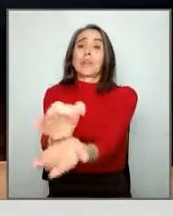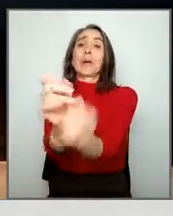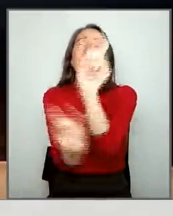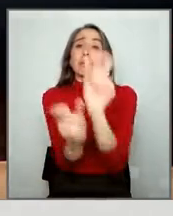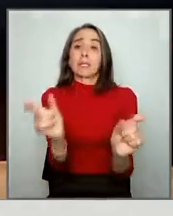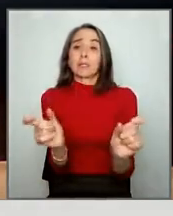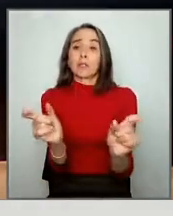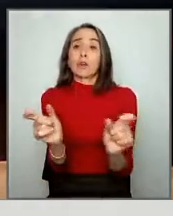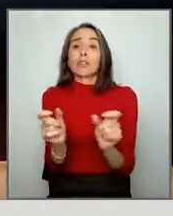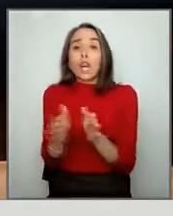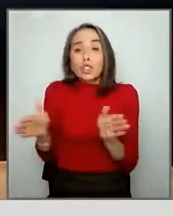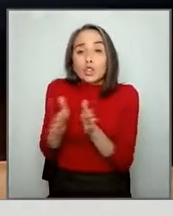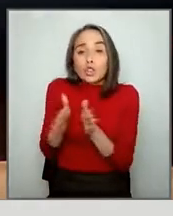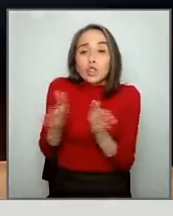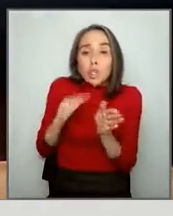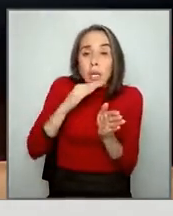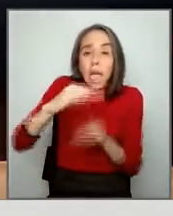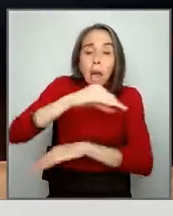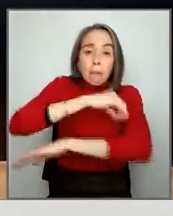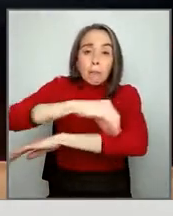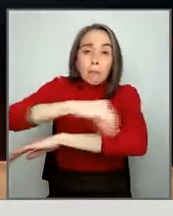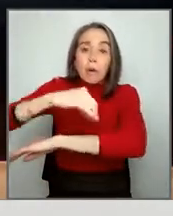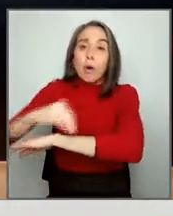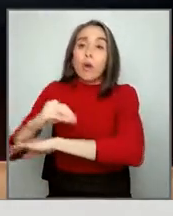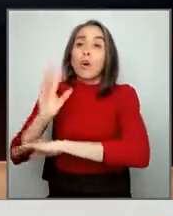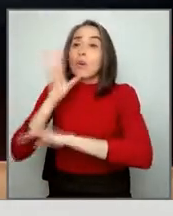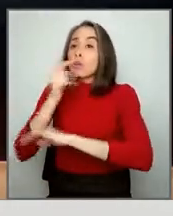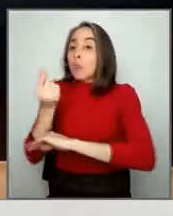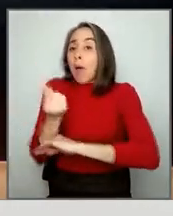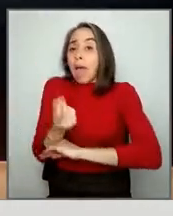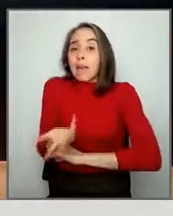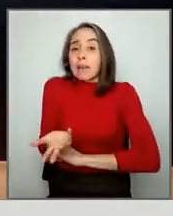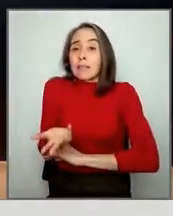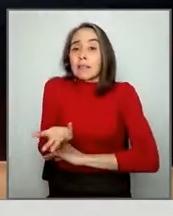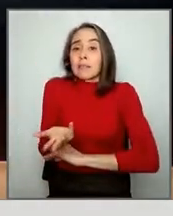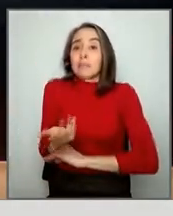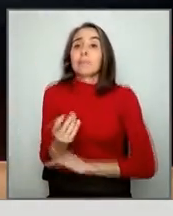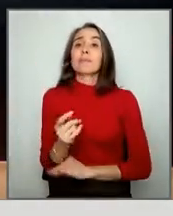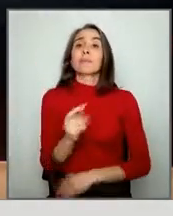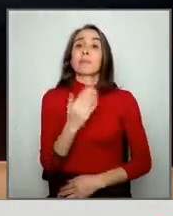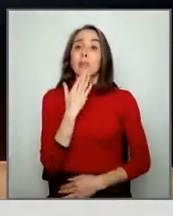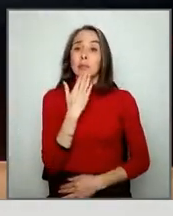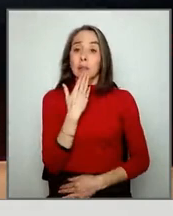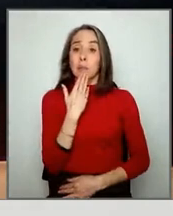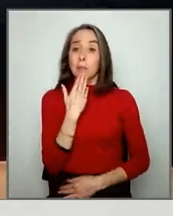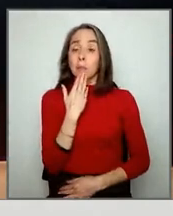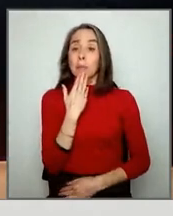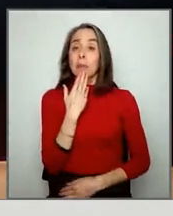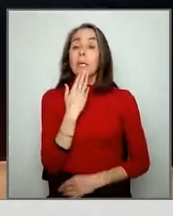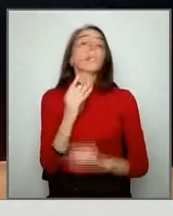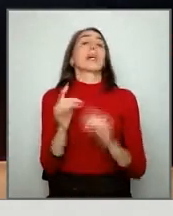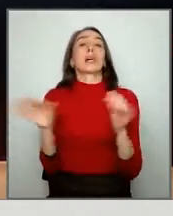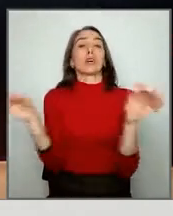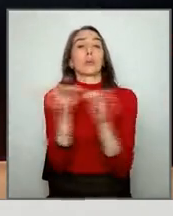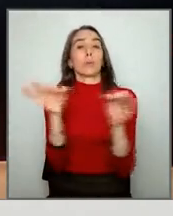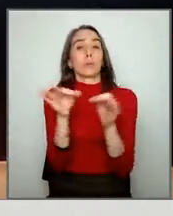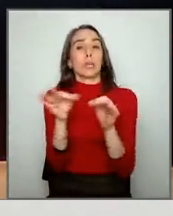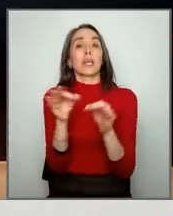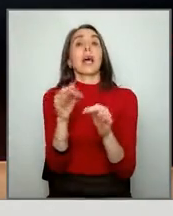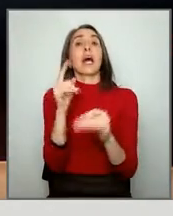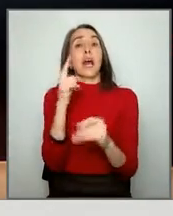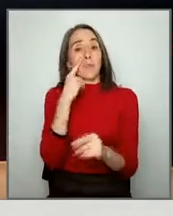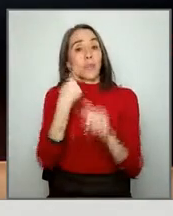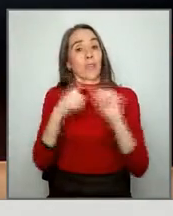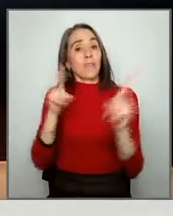agricultura y no cuentan con estos recursos y ahí también hay que hacerlo de manera parcializada como señalaba en el sur